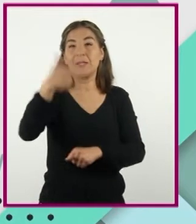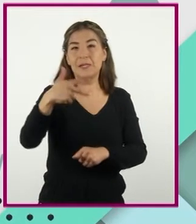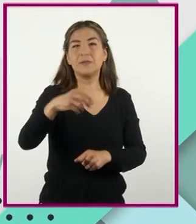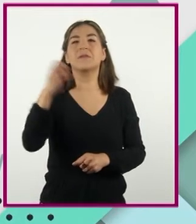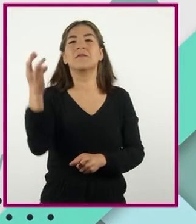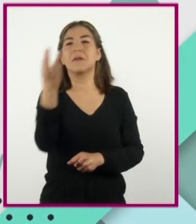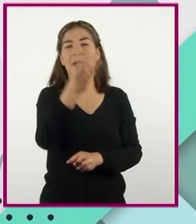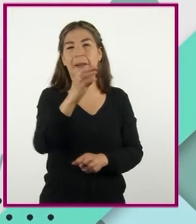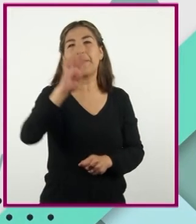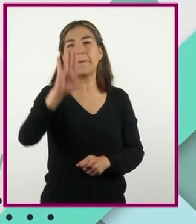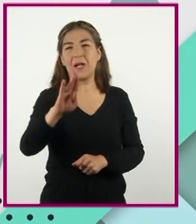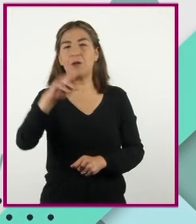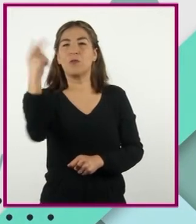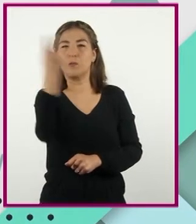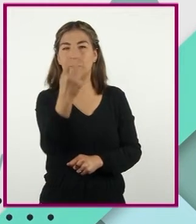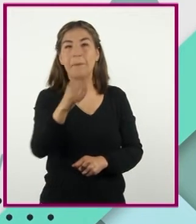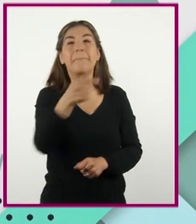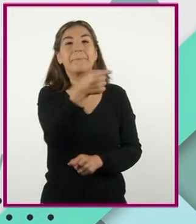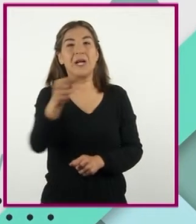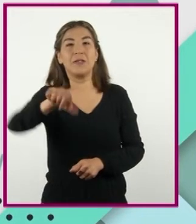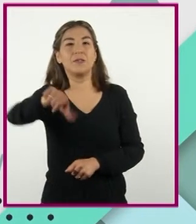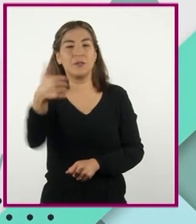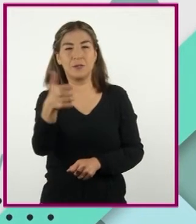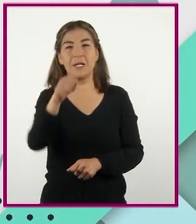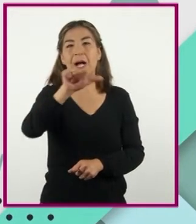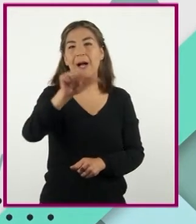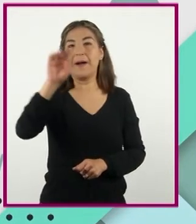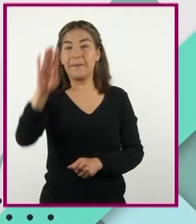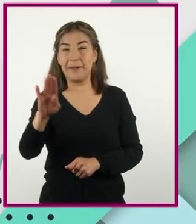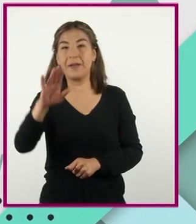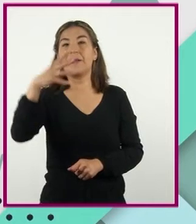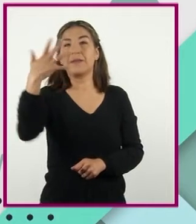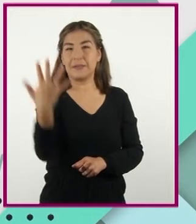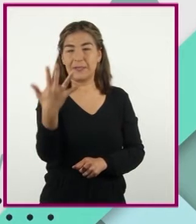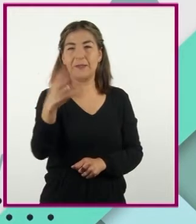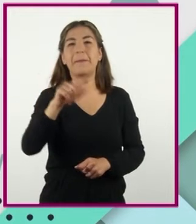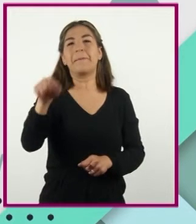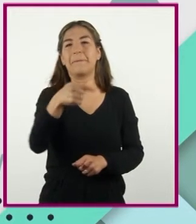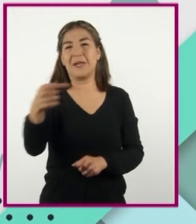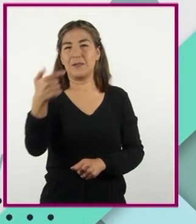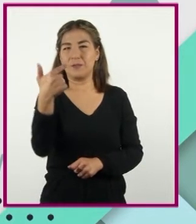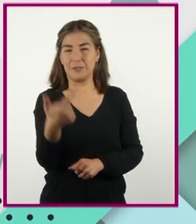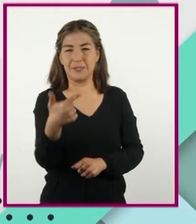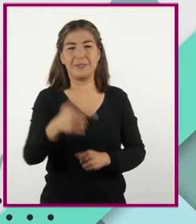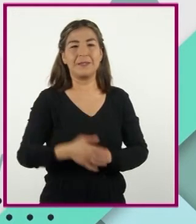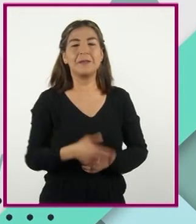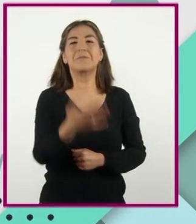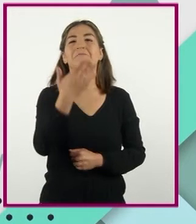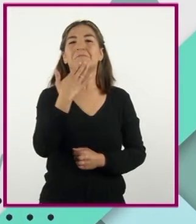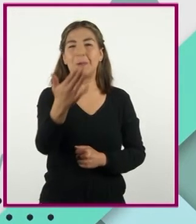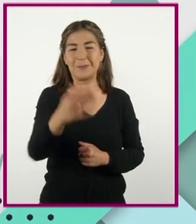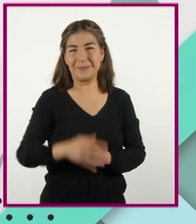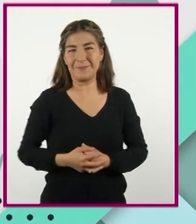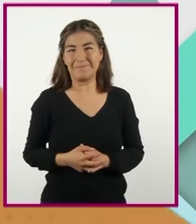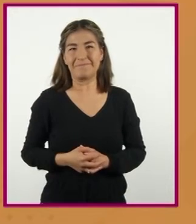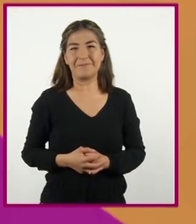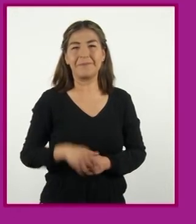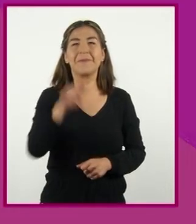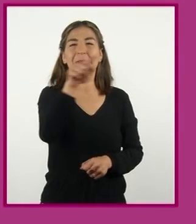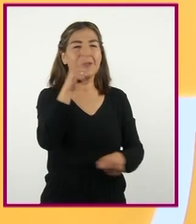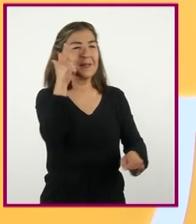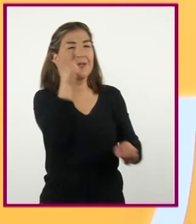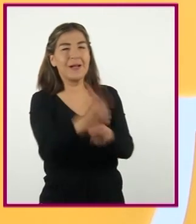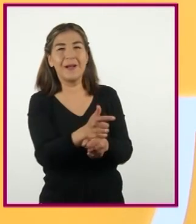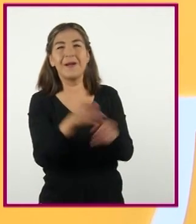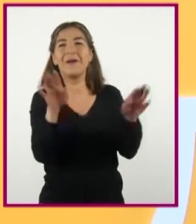al cuadrado menos 11ab a la quinta menos 7. Bien hecho.